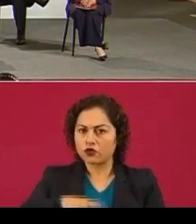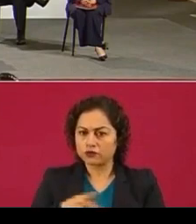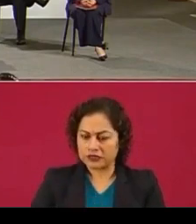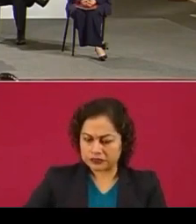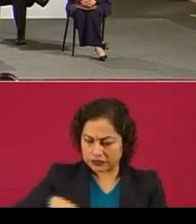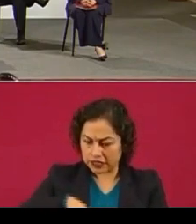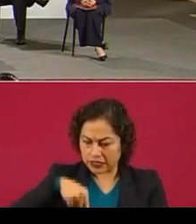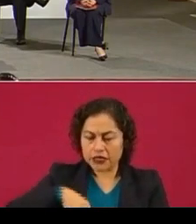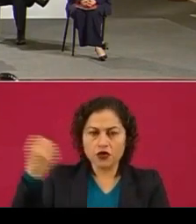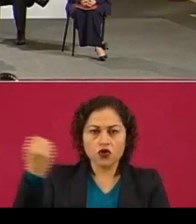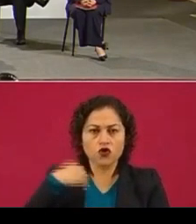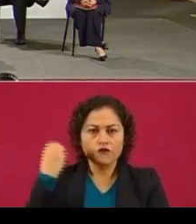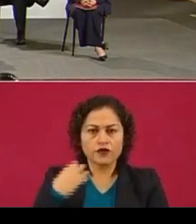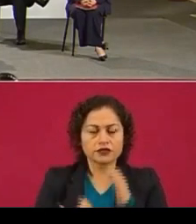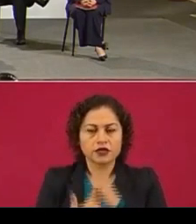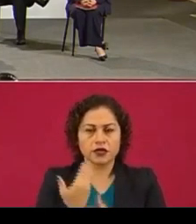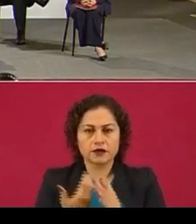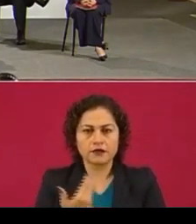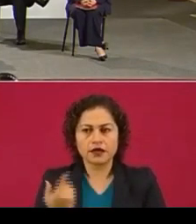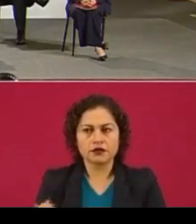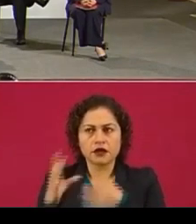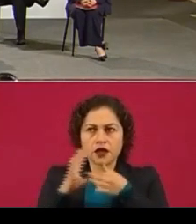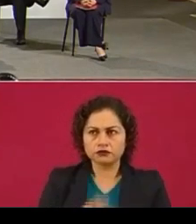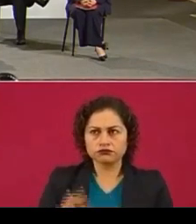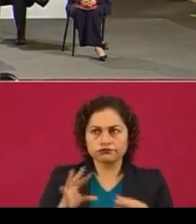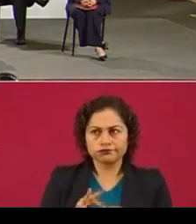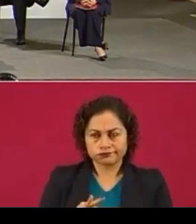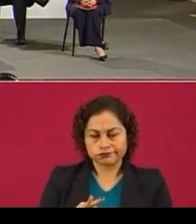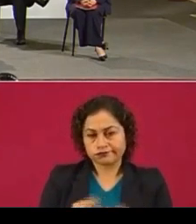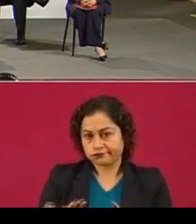matutinas y es evidente que